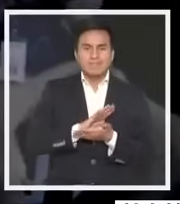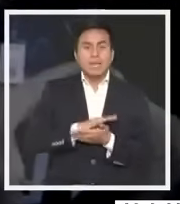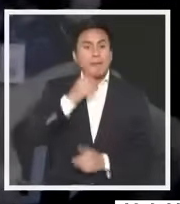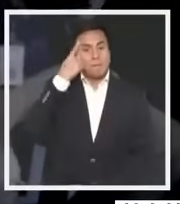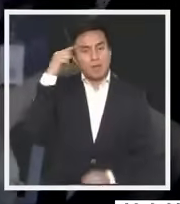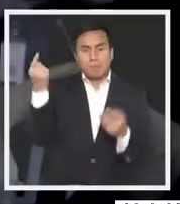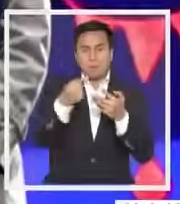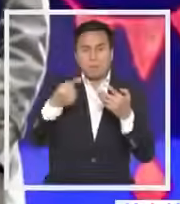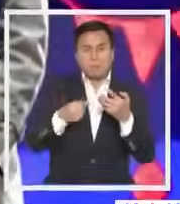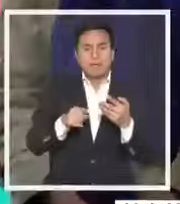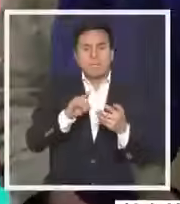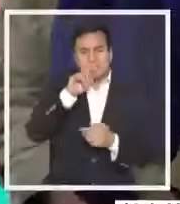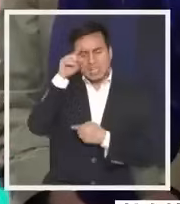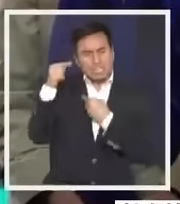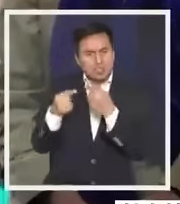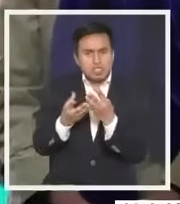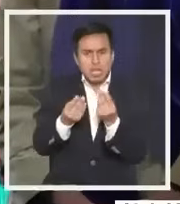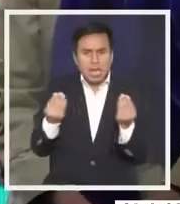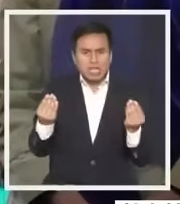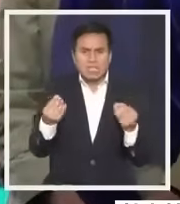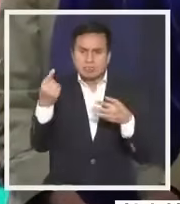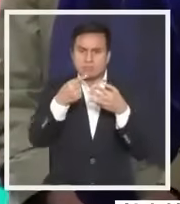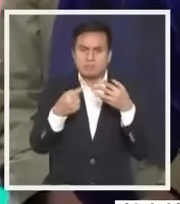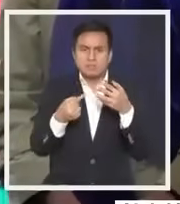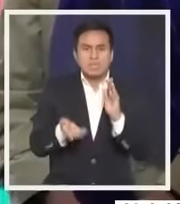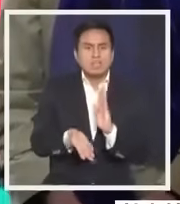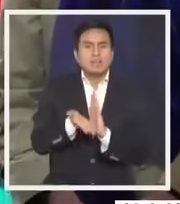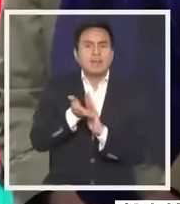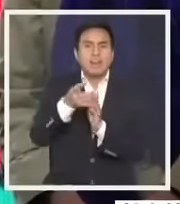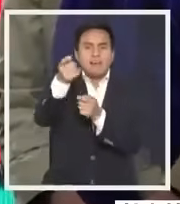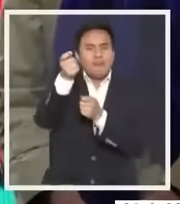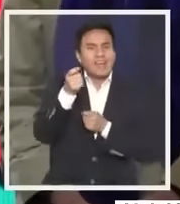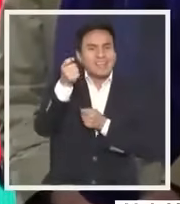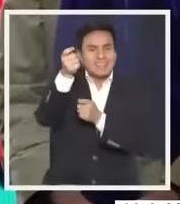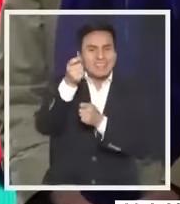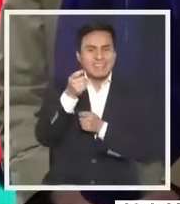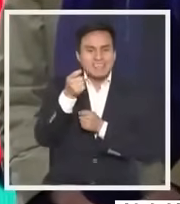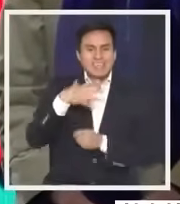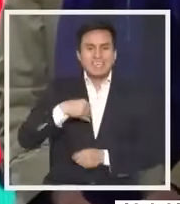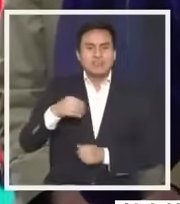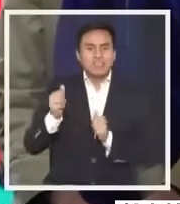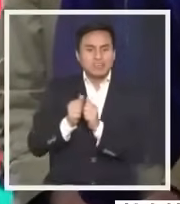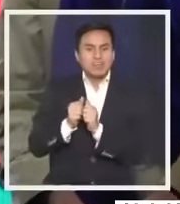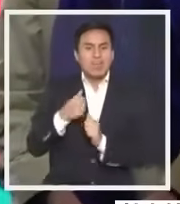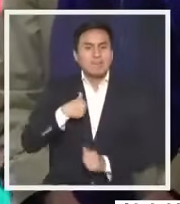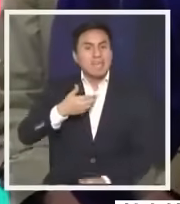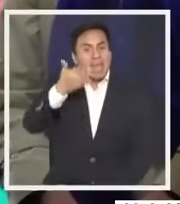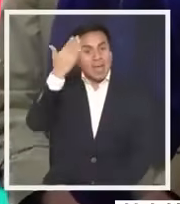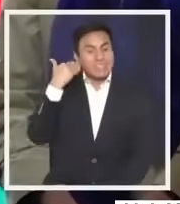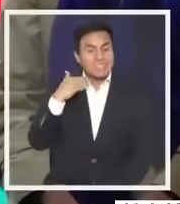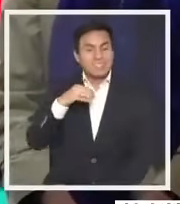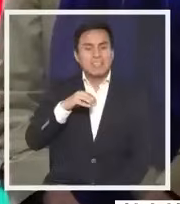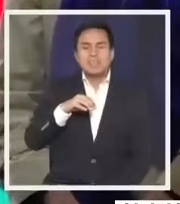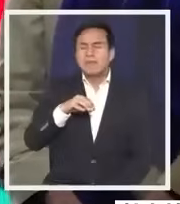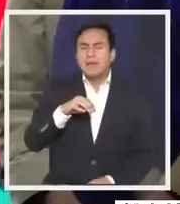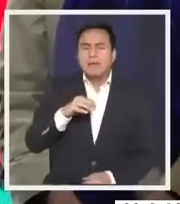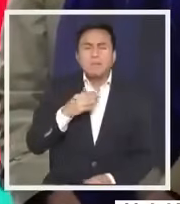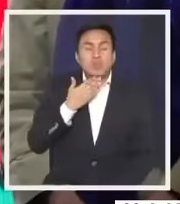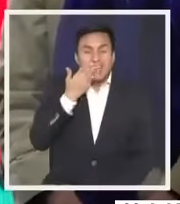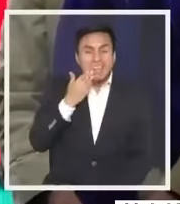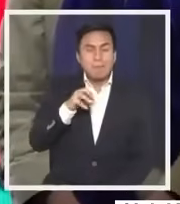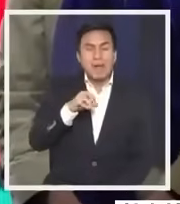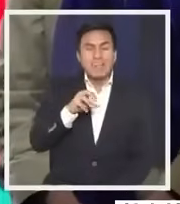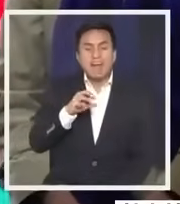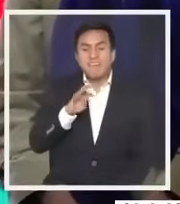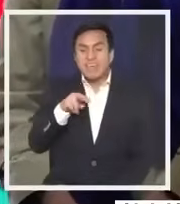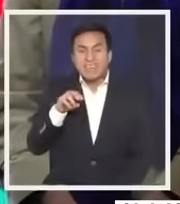Pero son tantas las tradiciones, elevar volantines con hijos e hijas. A mí me tocaba en el Parque María Betty en Punta Arenas, me llevaba